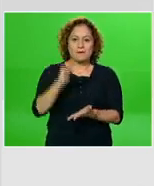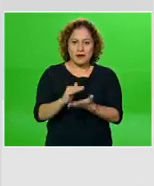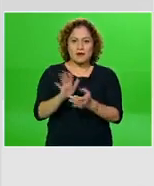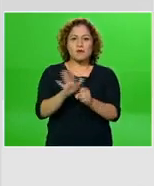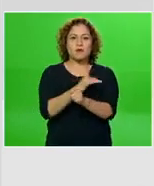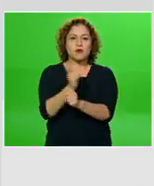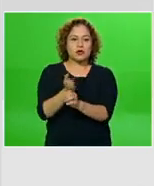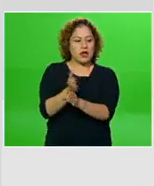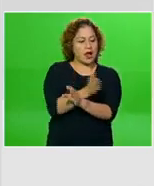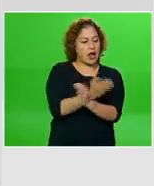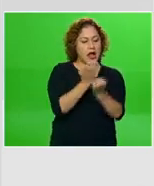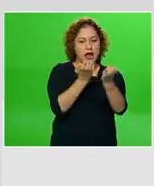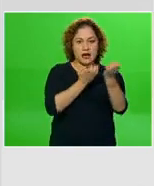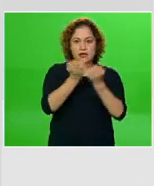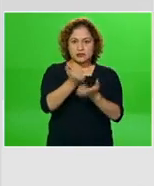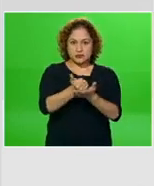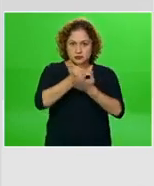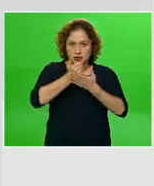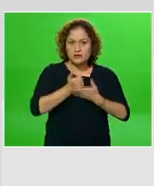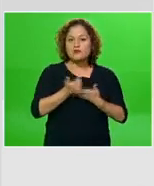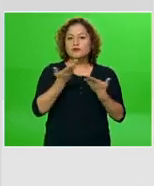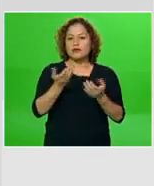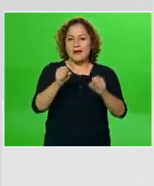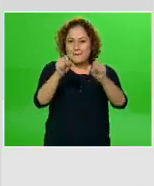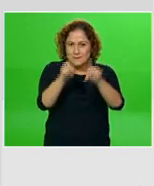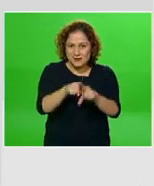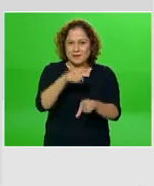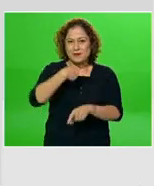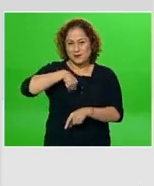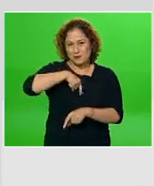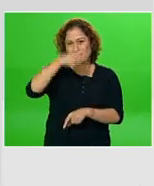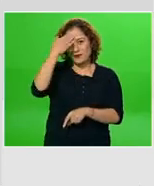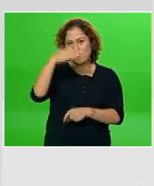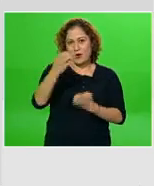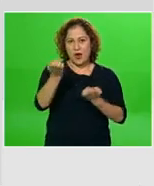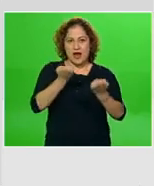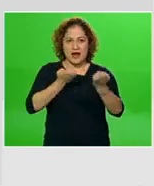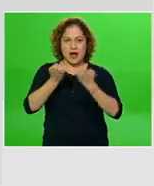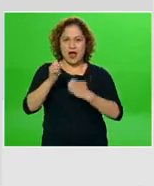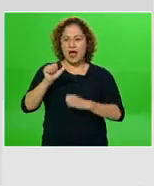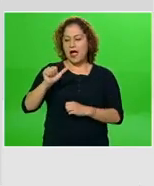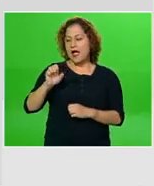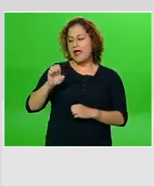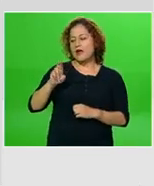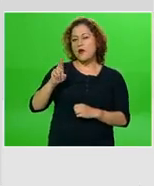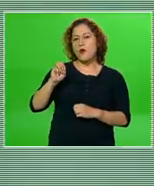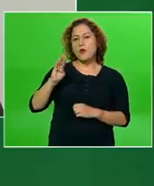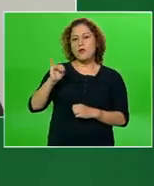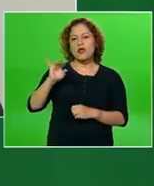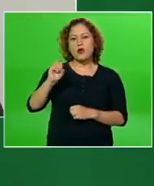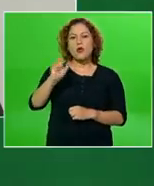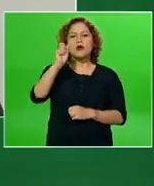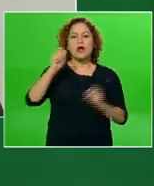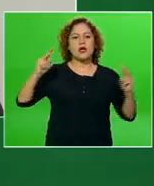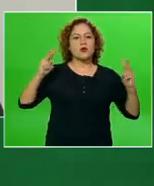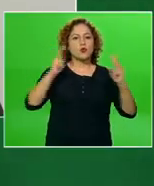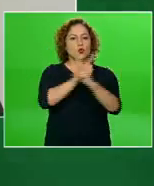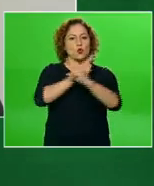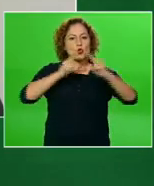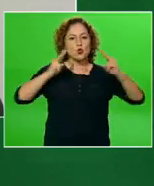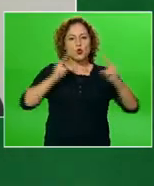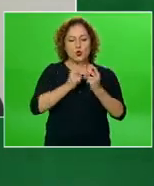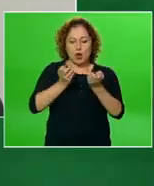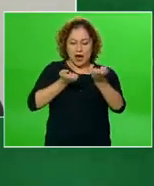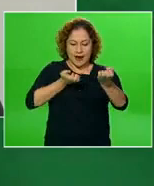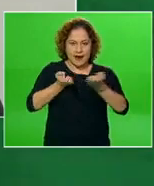aeróbico sabemos que va a contribuir a controlar los niveles de sobrepeso y obesidad que tenemos que nos afectan para